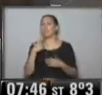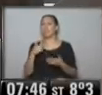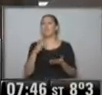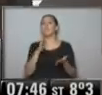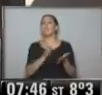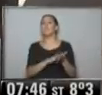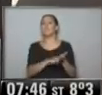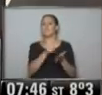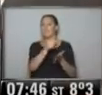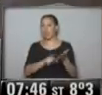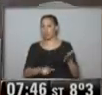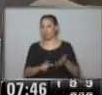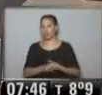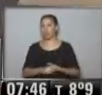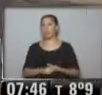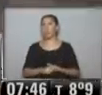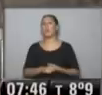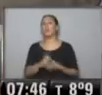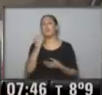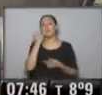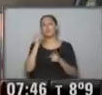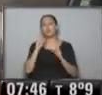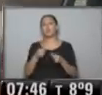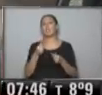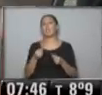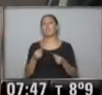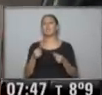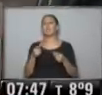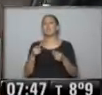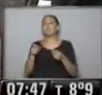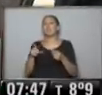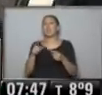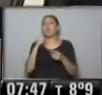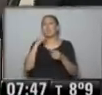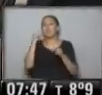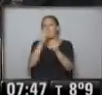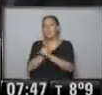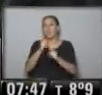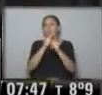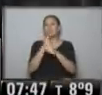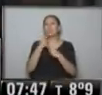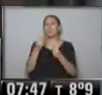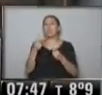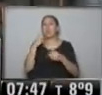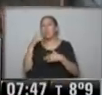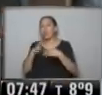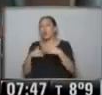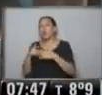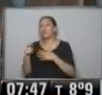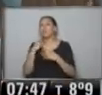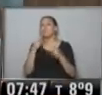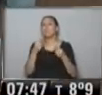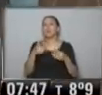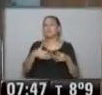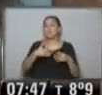factura Y además de todo lo que va a ser infraestructura que el gobi gobierno directamente va a construir se amplía el